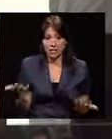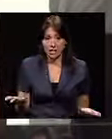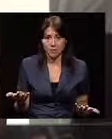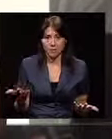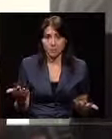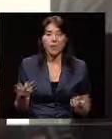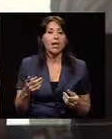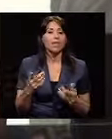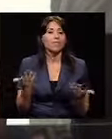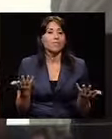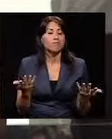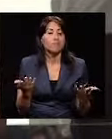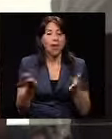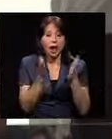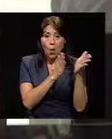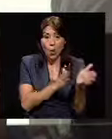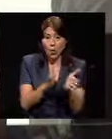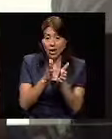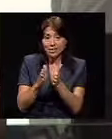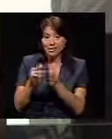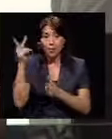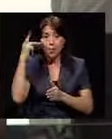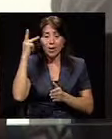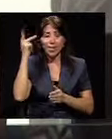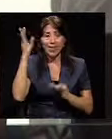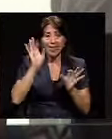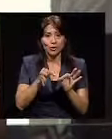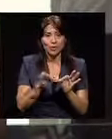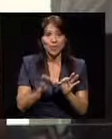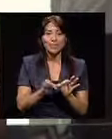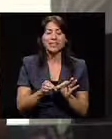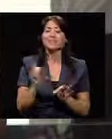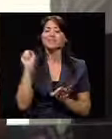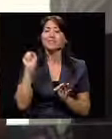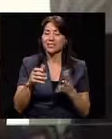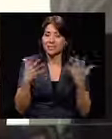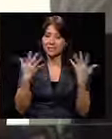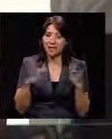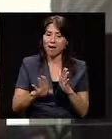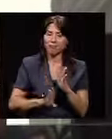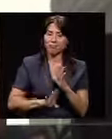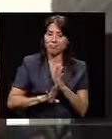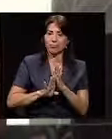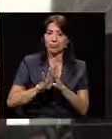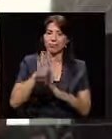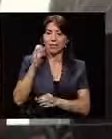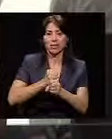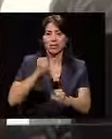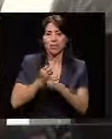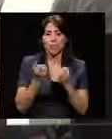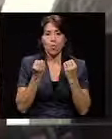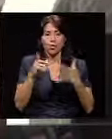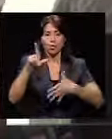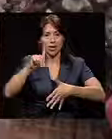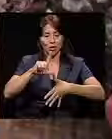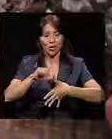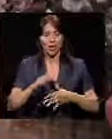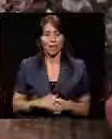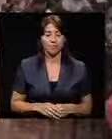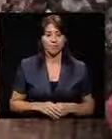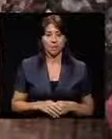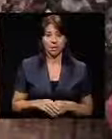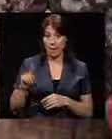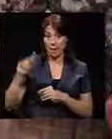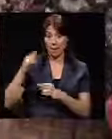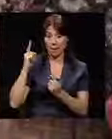es que la organización política de los intérpretes sí ha desarrollado mucho en Latinoamérica. A